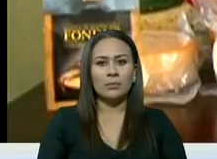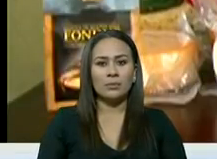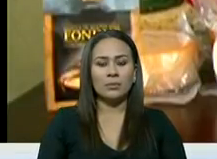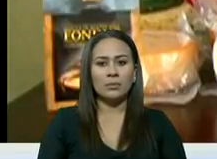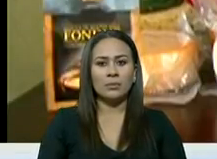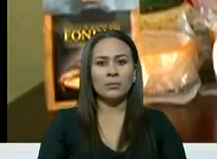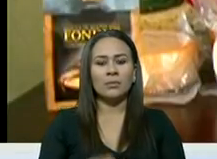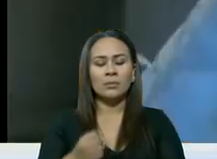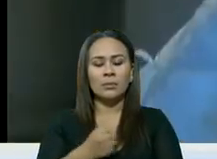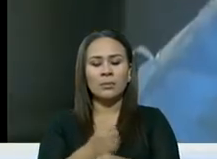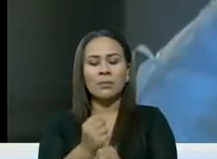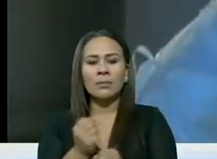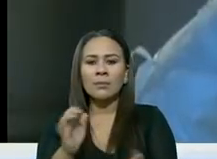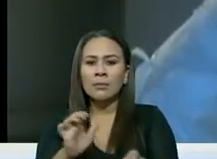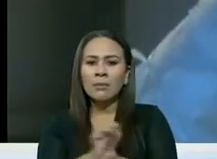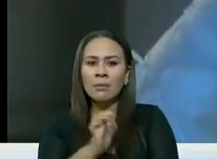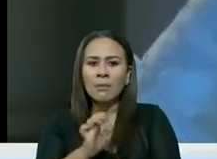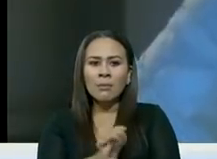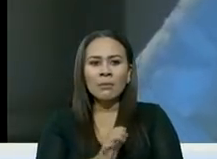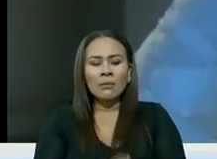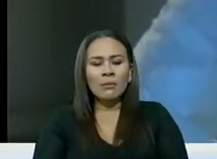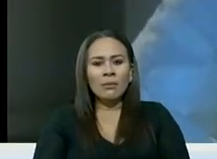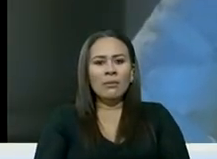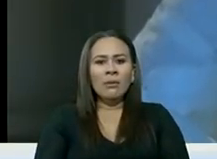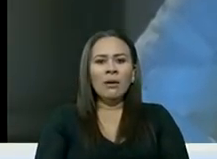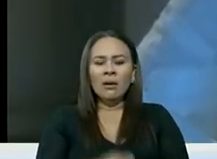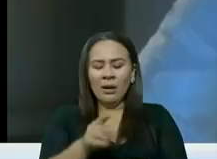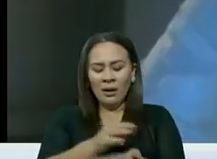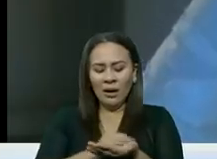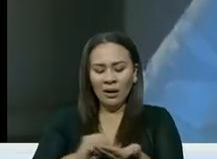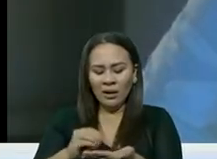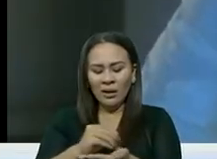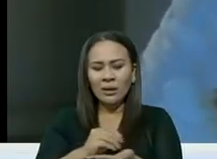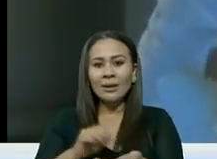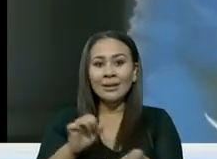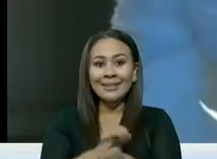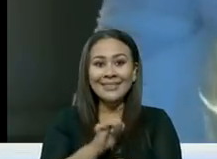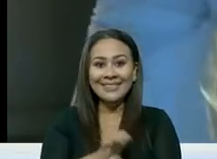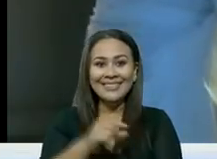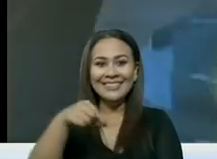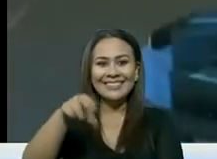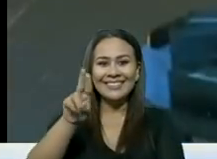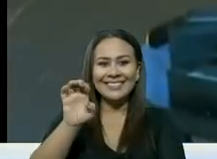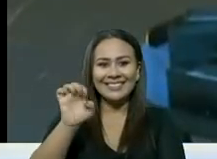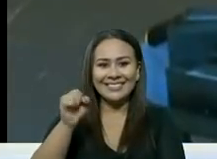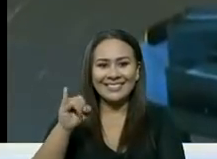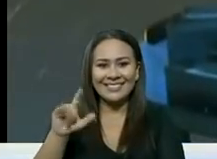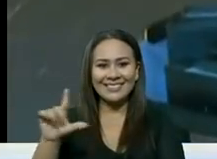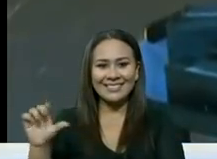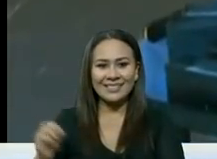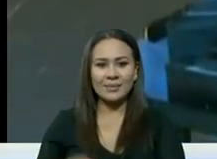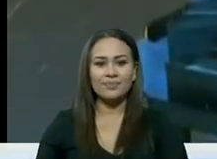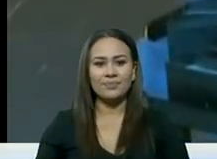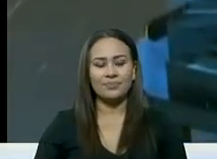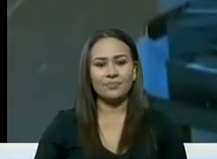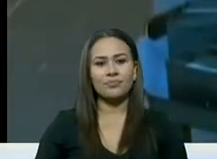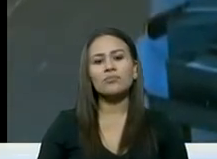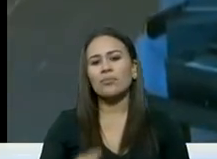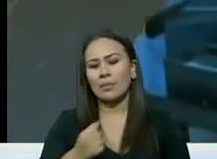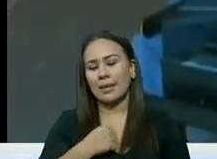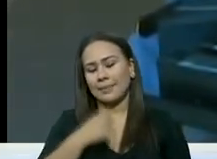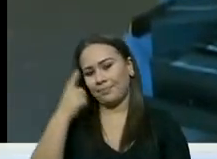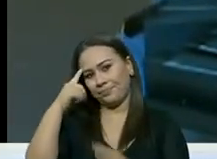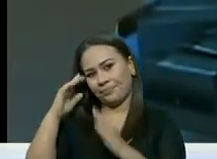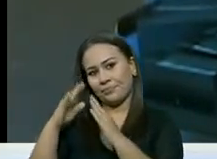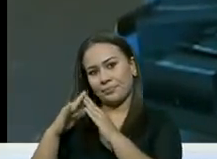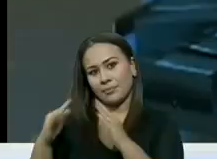a hacer quesos, lo que se llama quesillos, los quesos que se hacen artesanalmente.